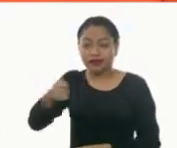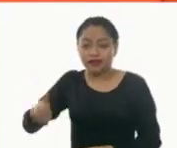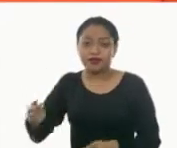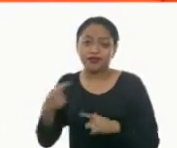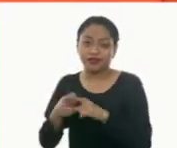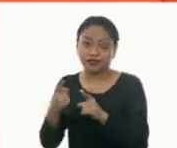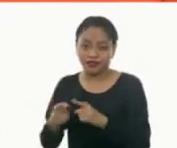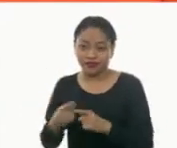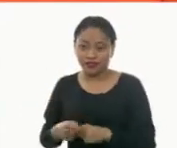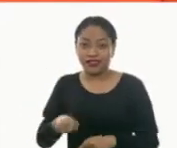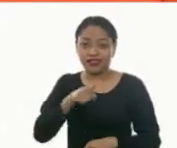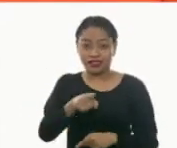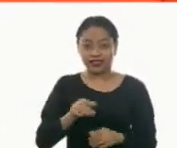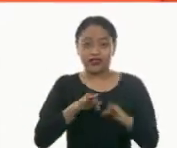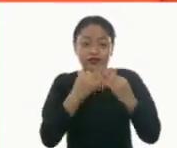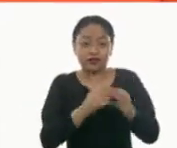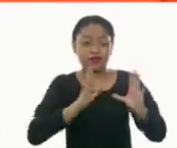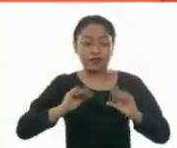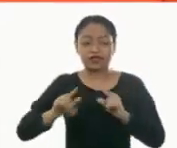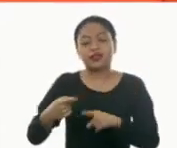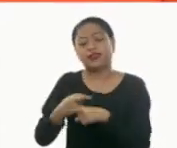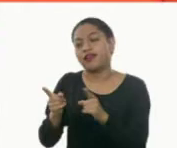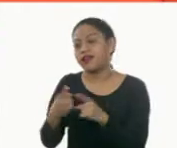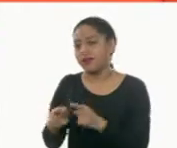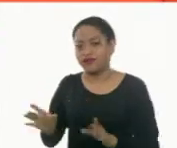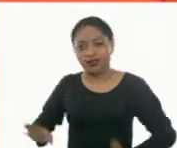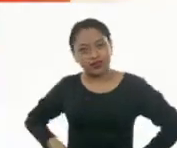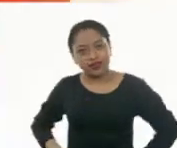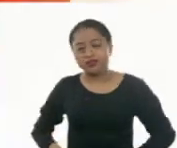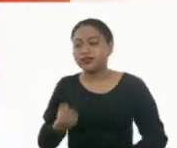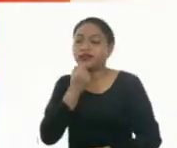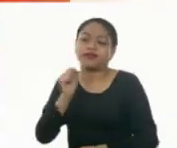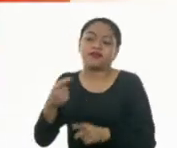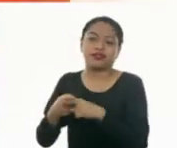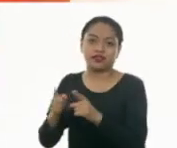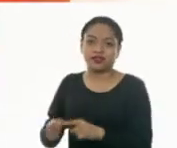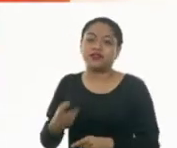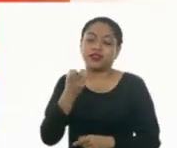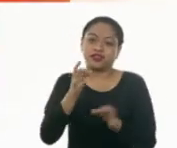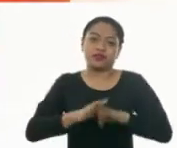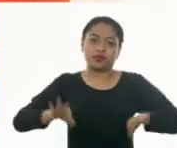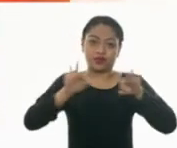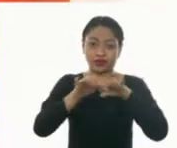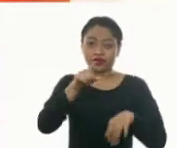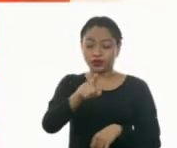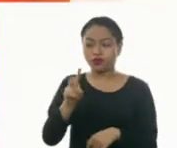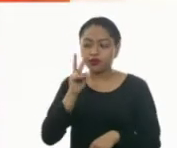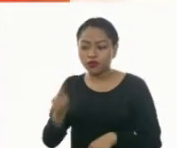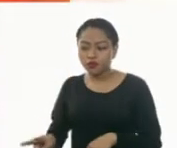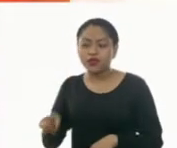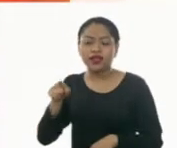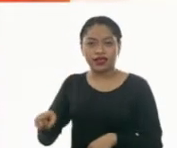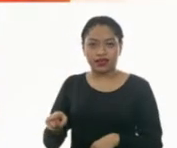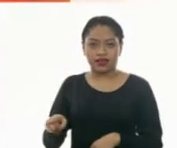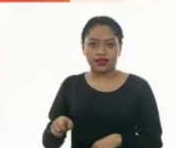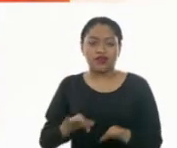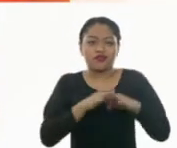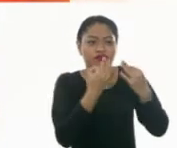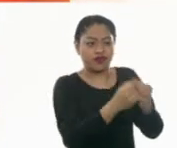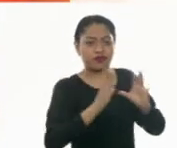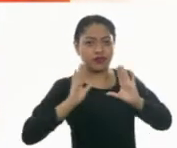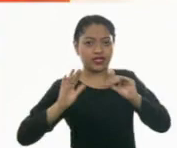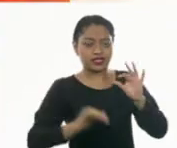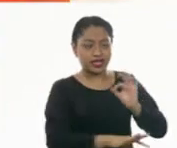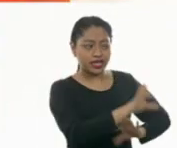favorecer distinto método dependiendo de sus habilidades. Entonces, observa cuáles son, conoce el método primero para que